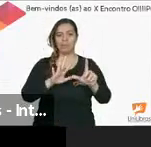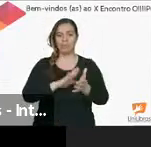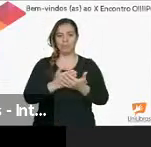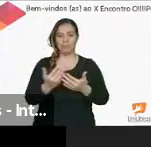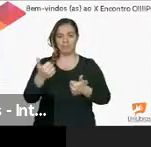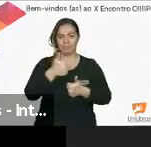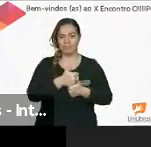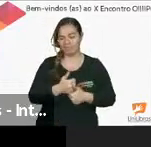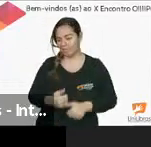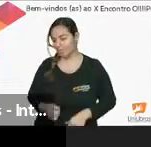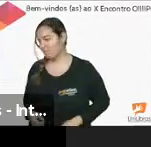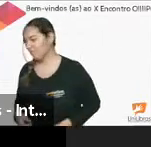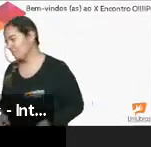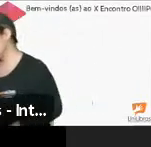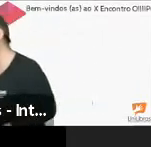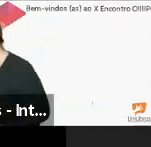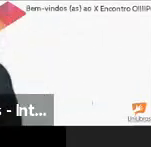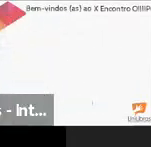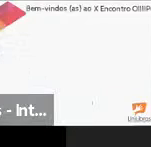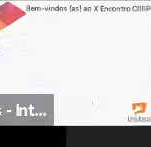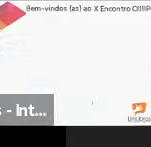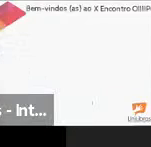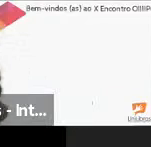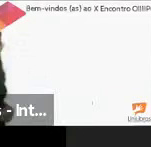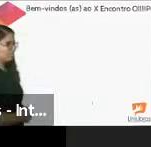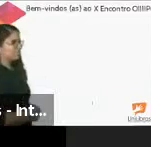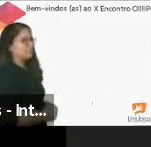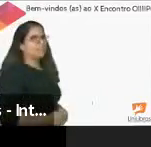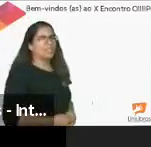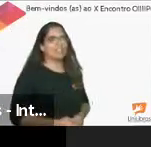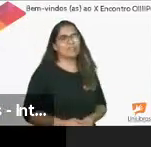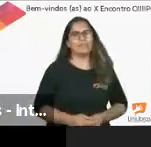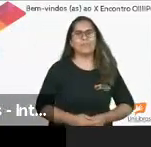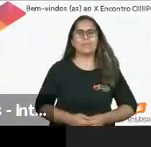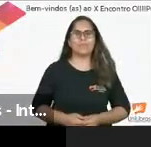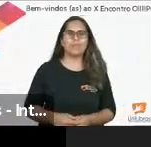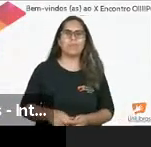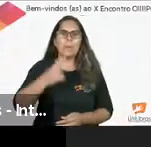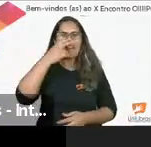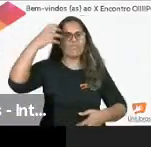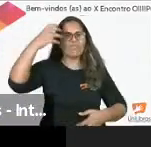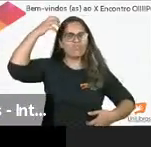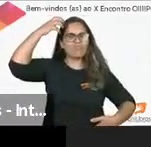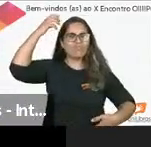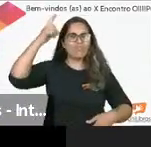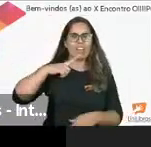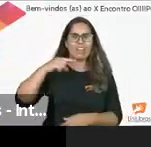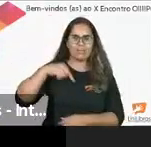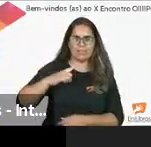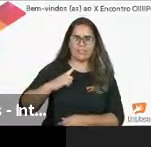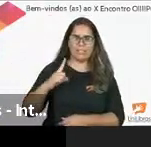un gorila, un orangután, un chimpancé, un gorila macho con su cría.